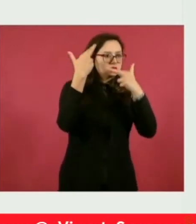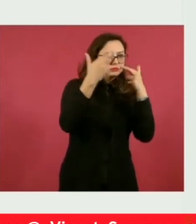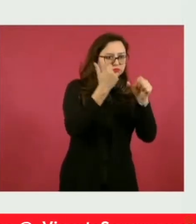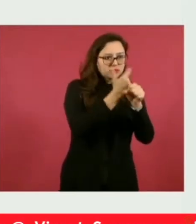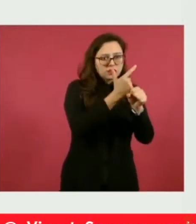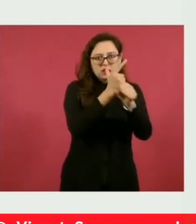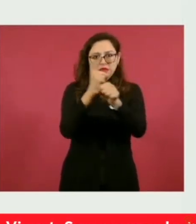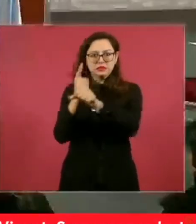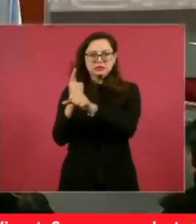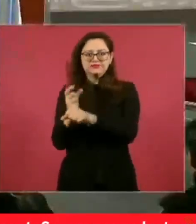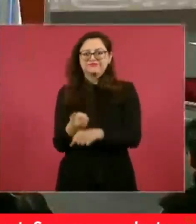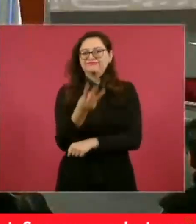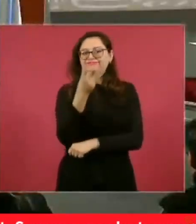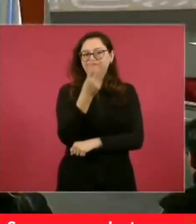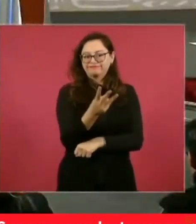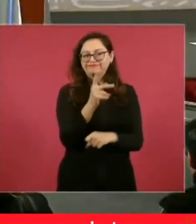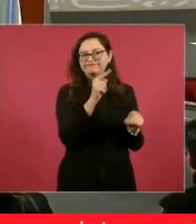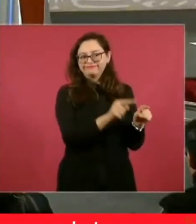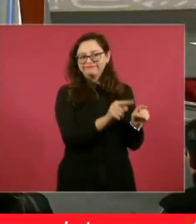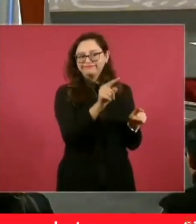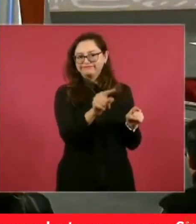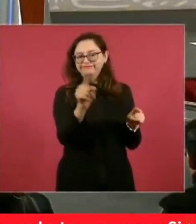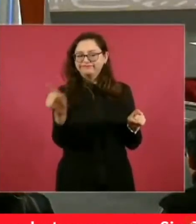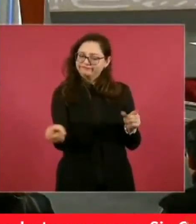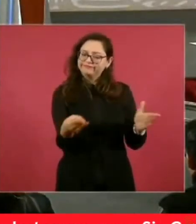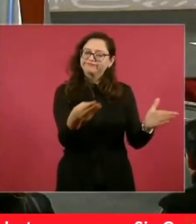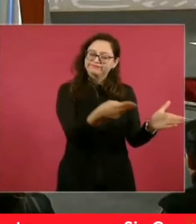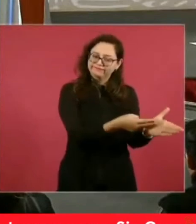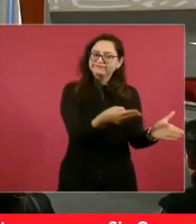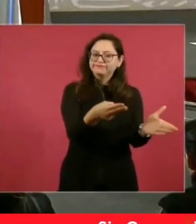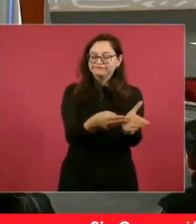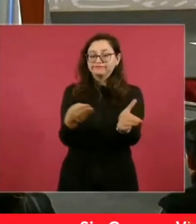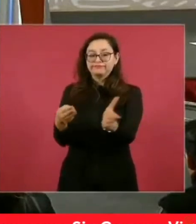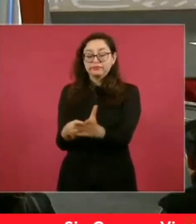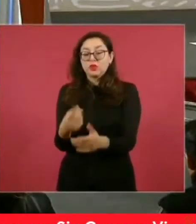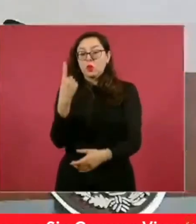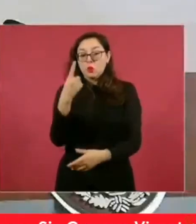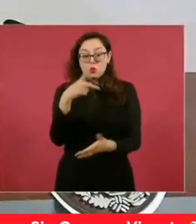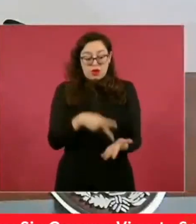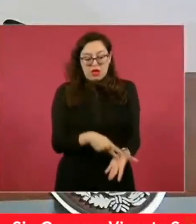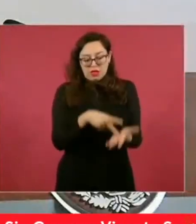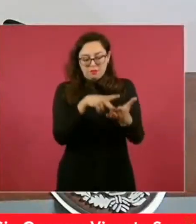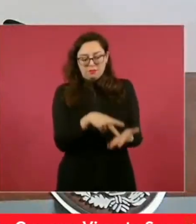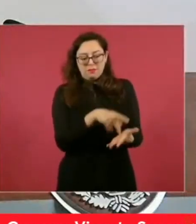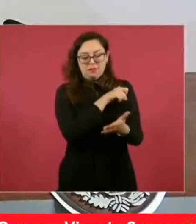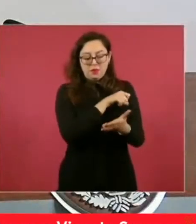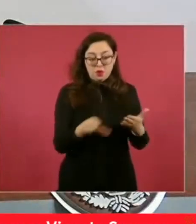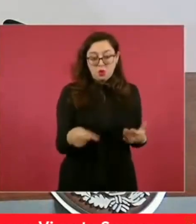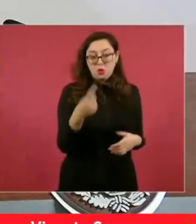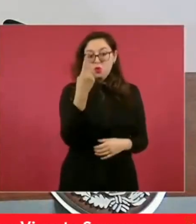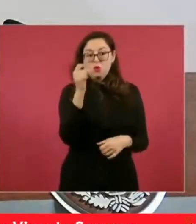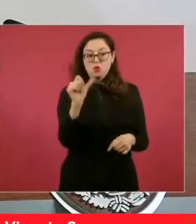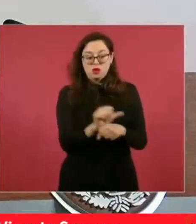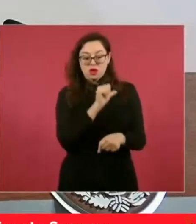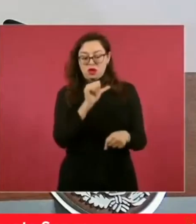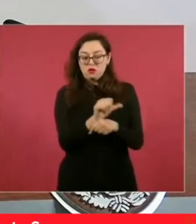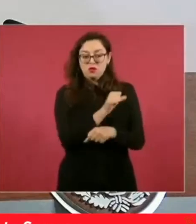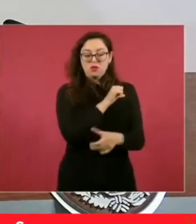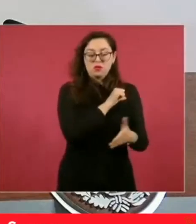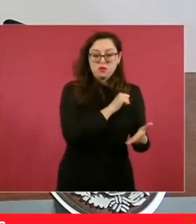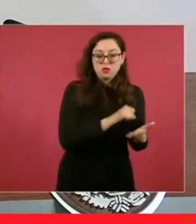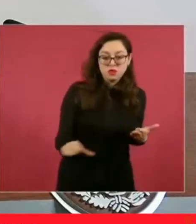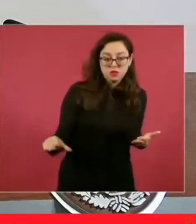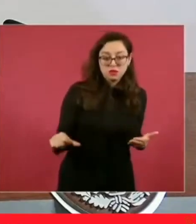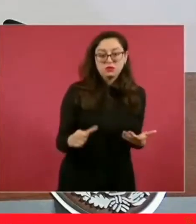pena realizar una infracción, inmovilizamos una báscula, un vehículo, 2 instrumentos de medición y de